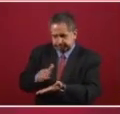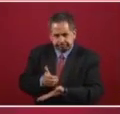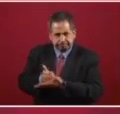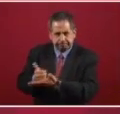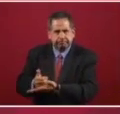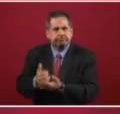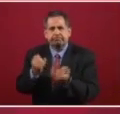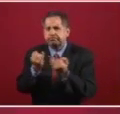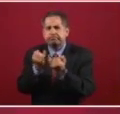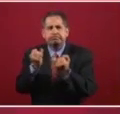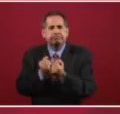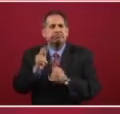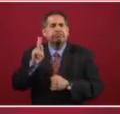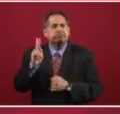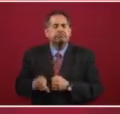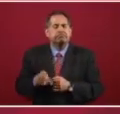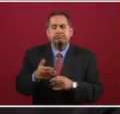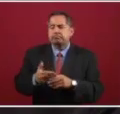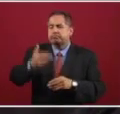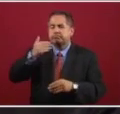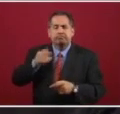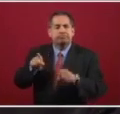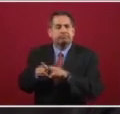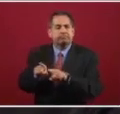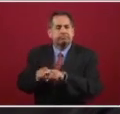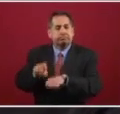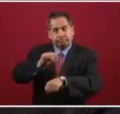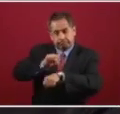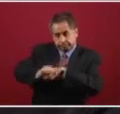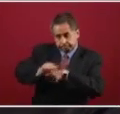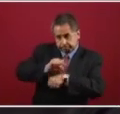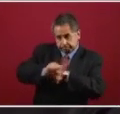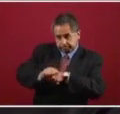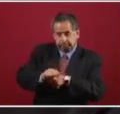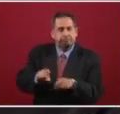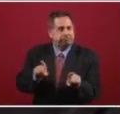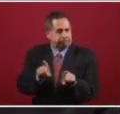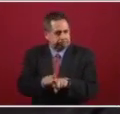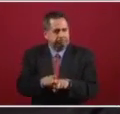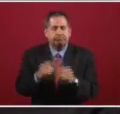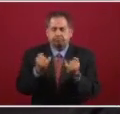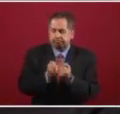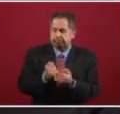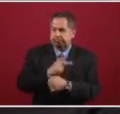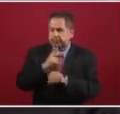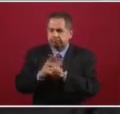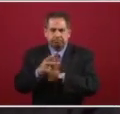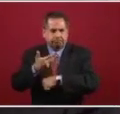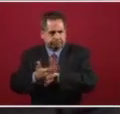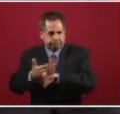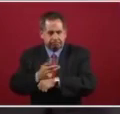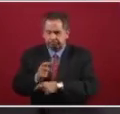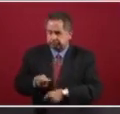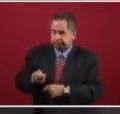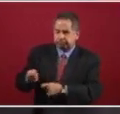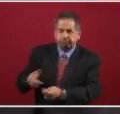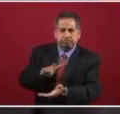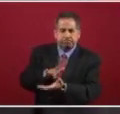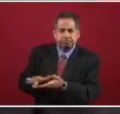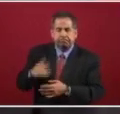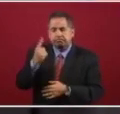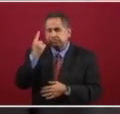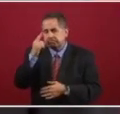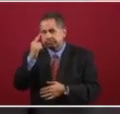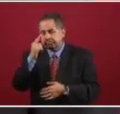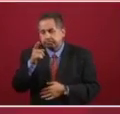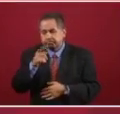se hizo en el caso de El Salvador, con el propósito de que se